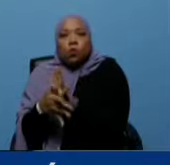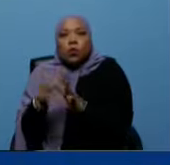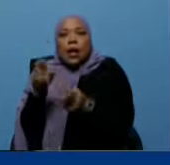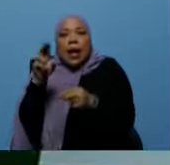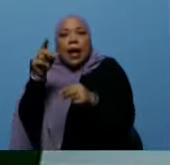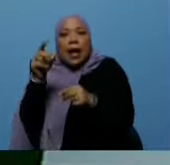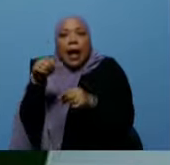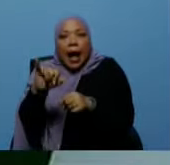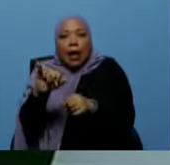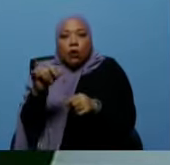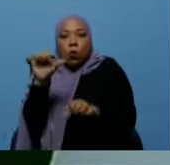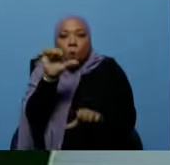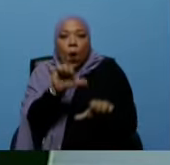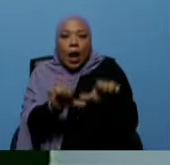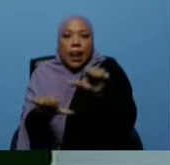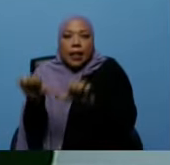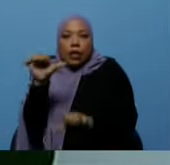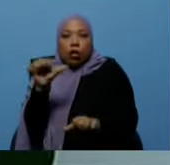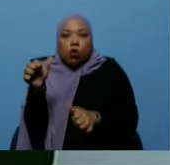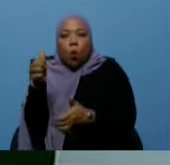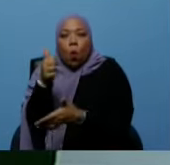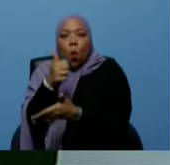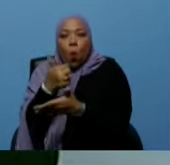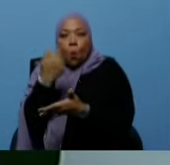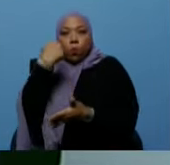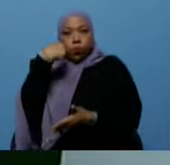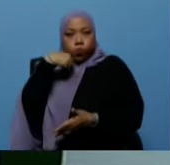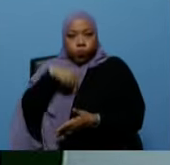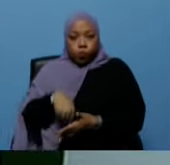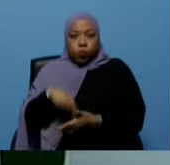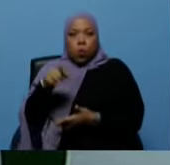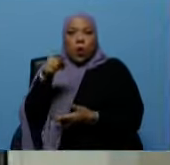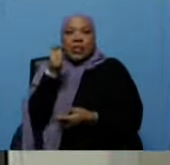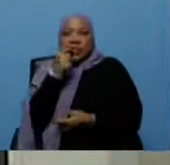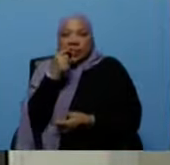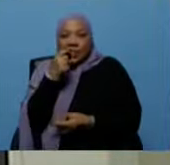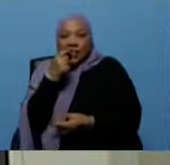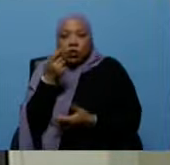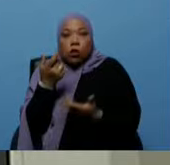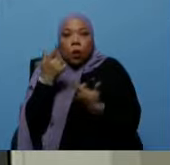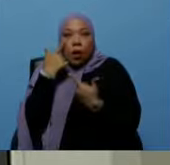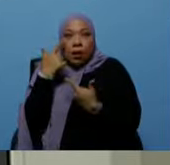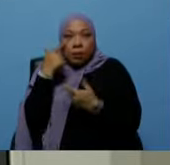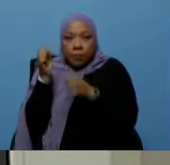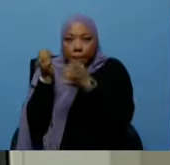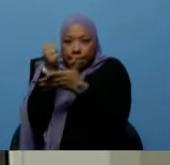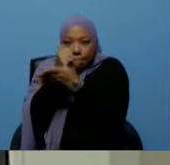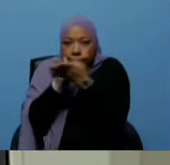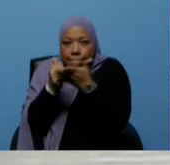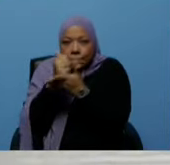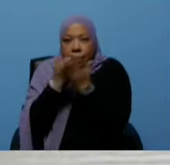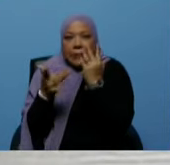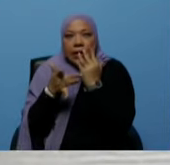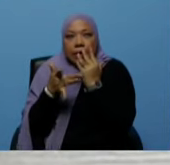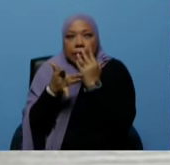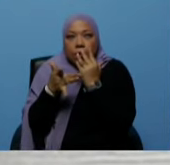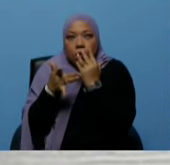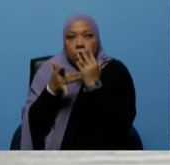se van a realizar procedimientos como CEPRE, que es un procedimiento de alta tecnología, que lo que significa